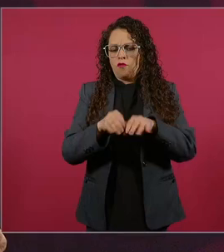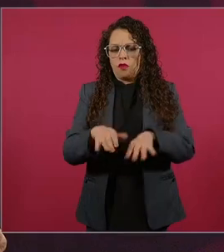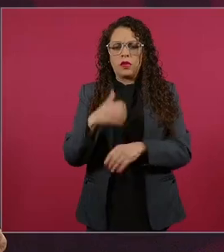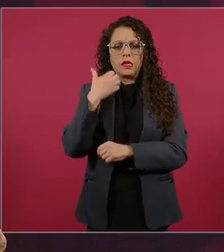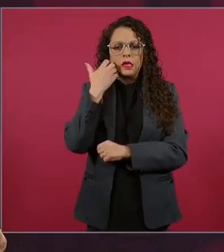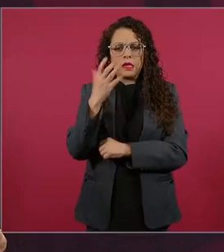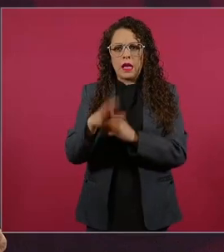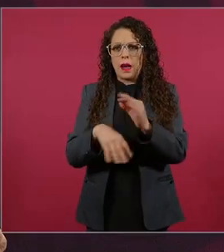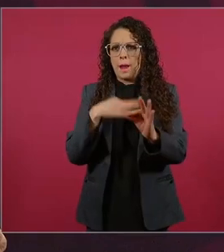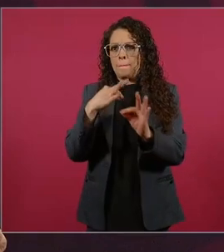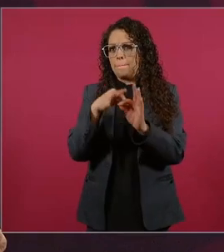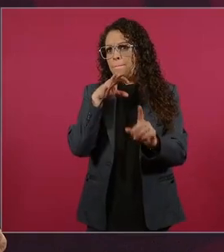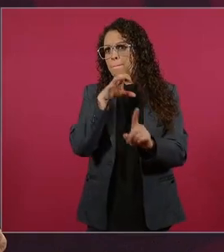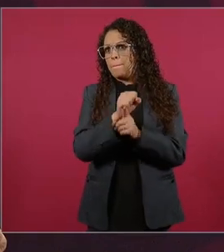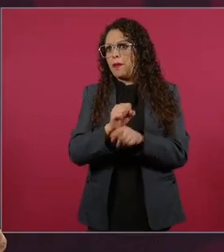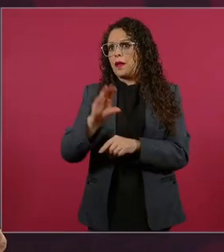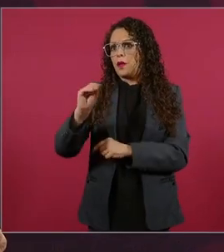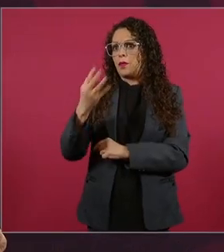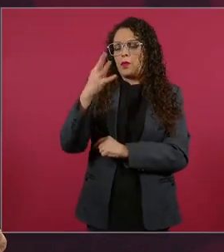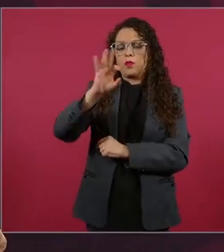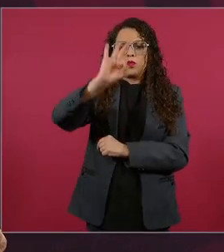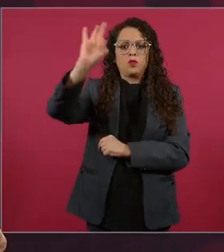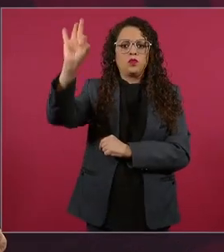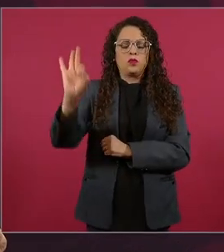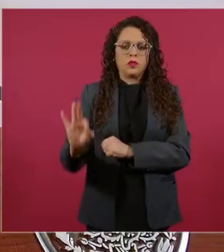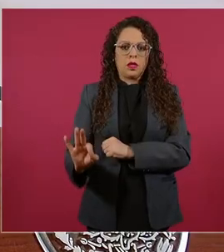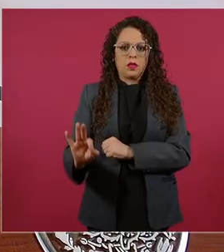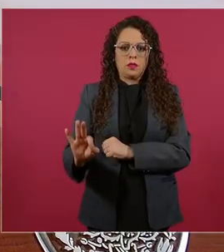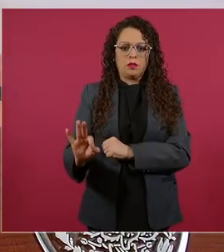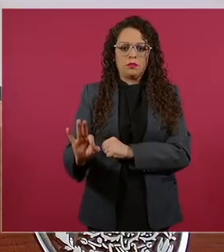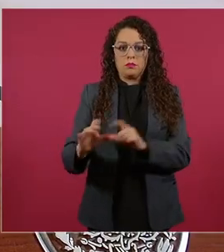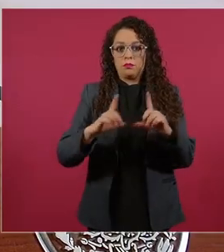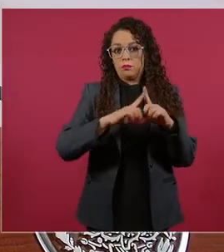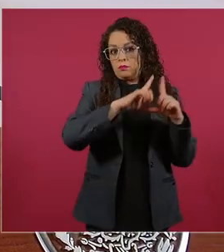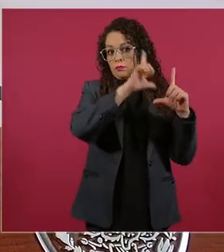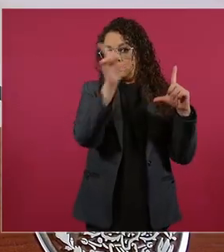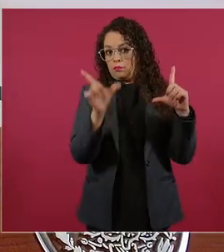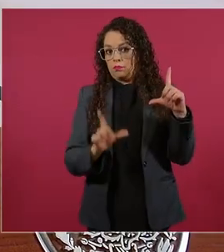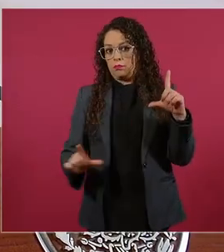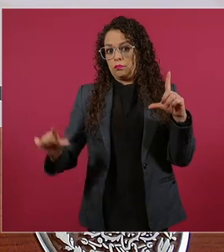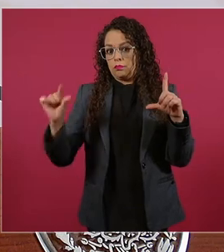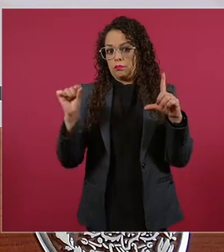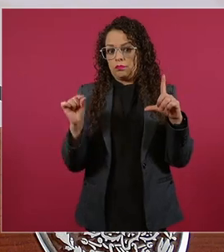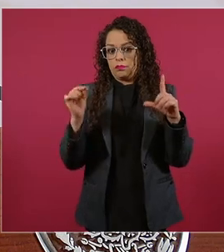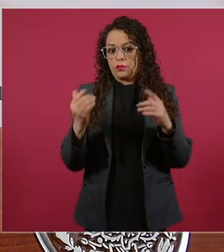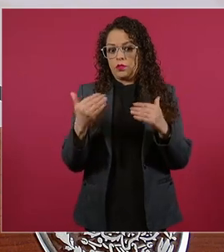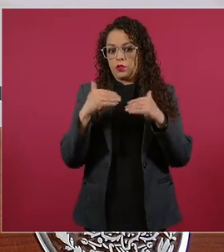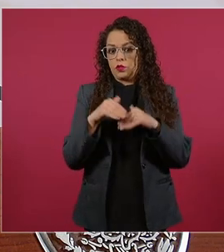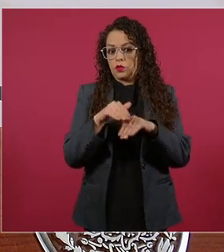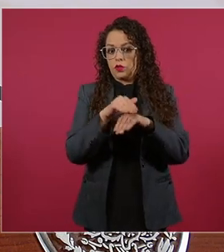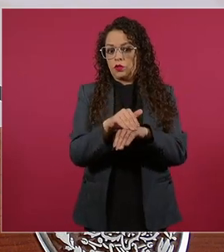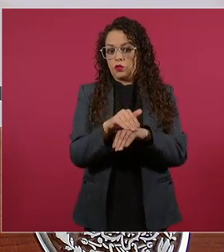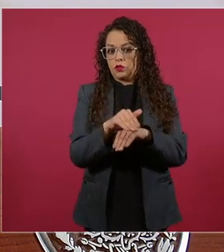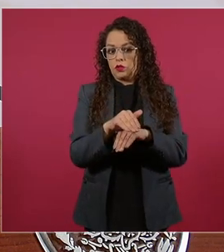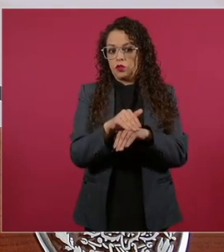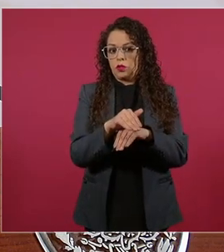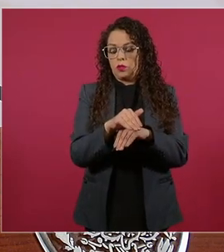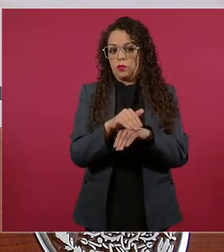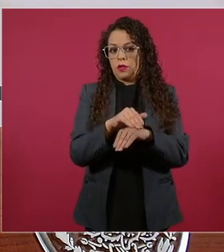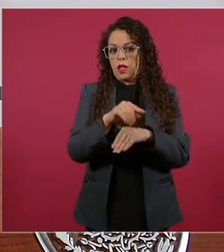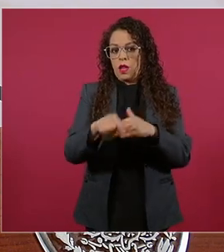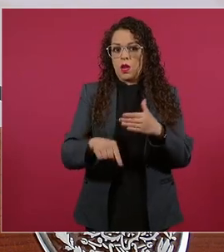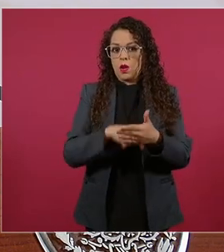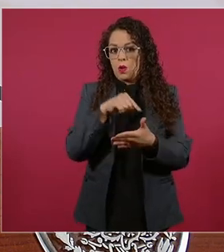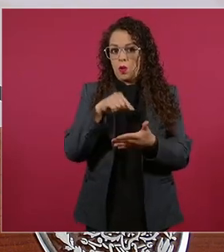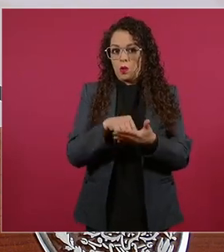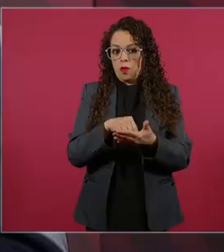94% de la cobertura en cuanto a población, no así en territorio,